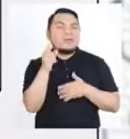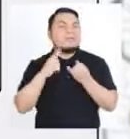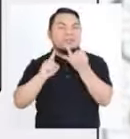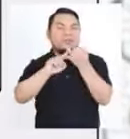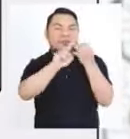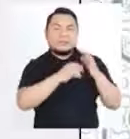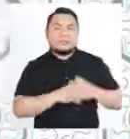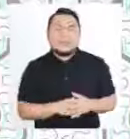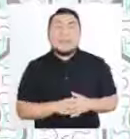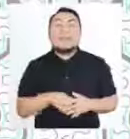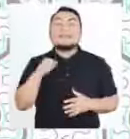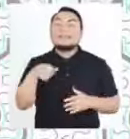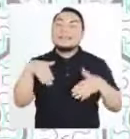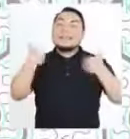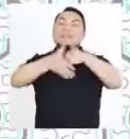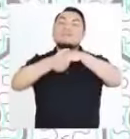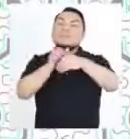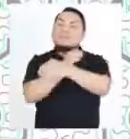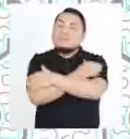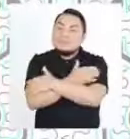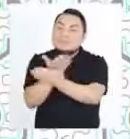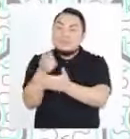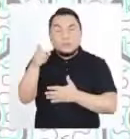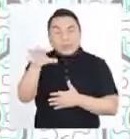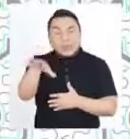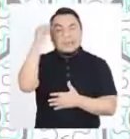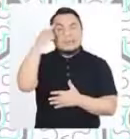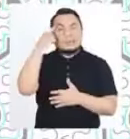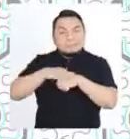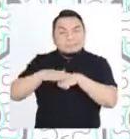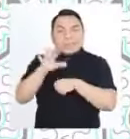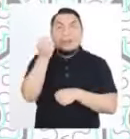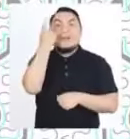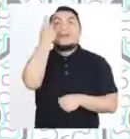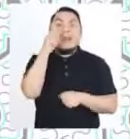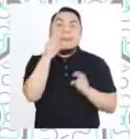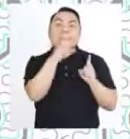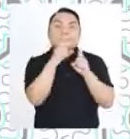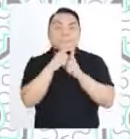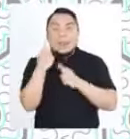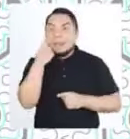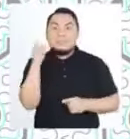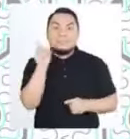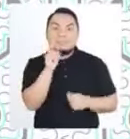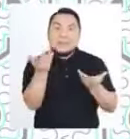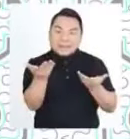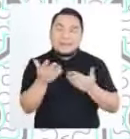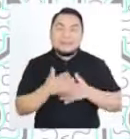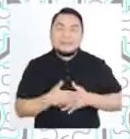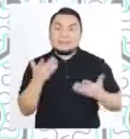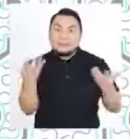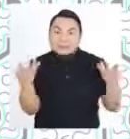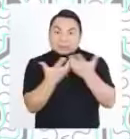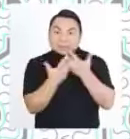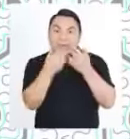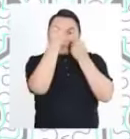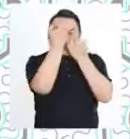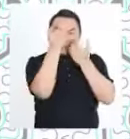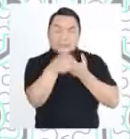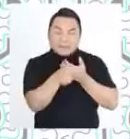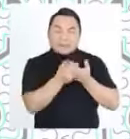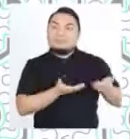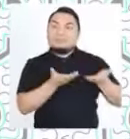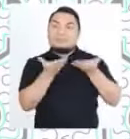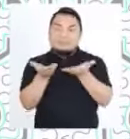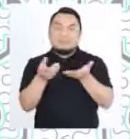etc. ¡Felicidades, chicos y chicas! Han encontrado una estrategia para comprender palabras que no conocían. Relacionaron